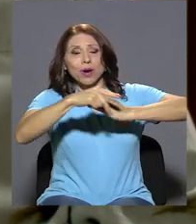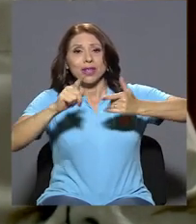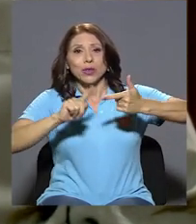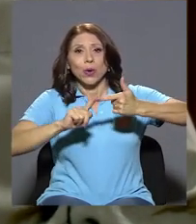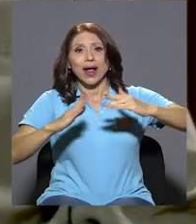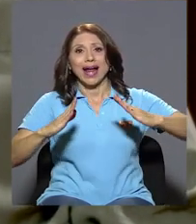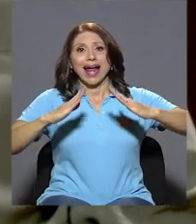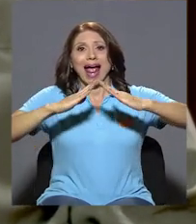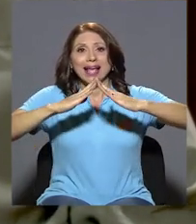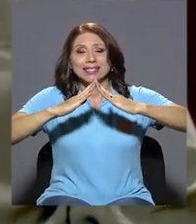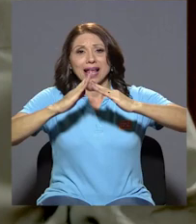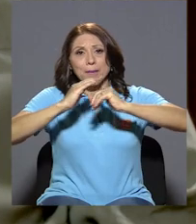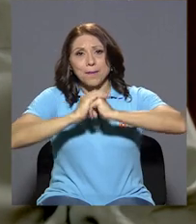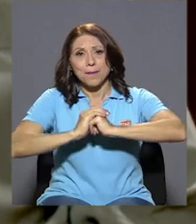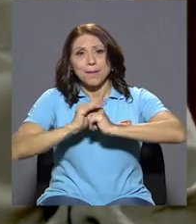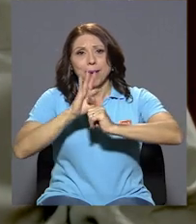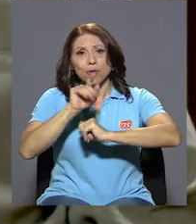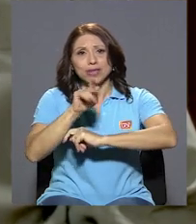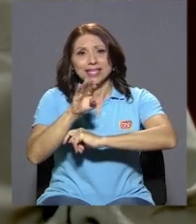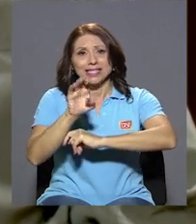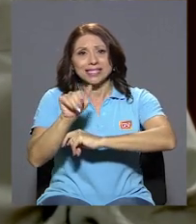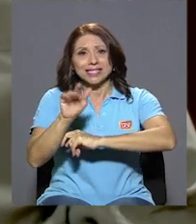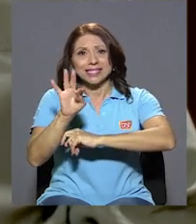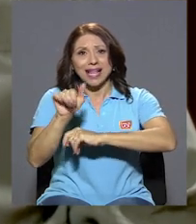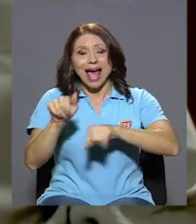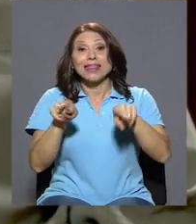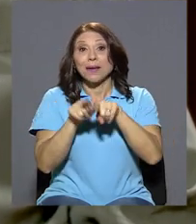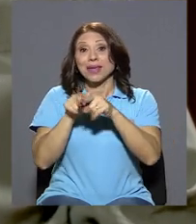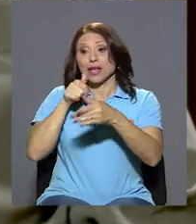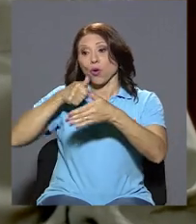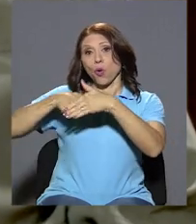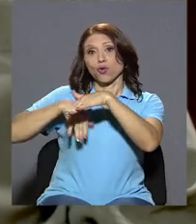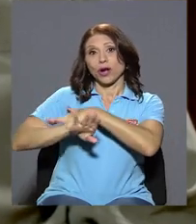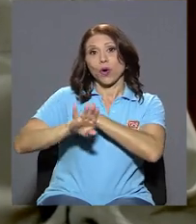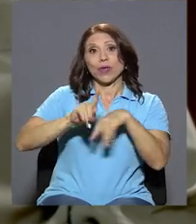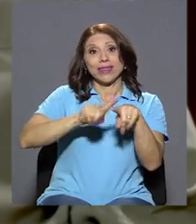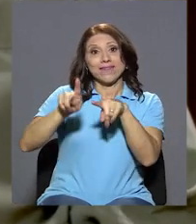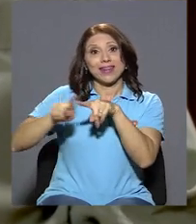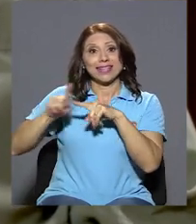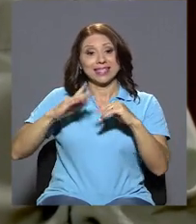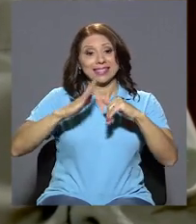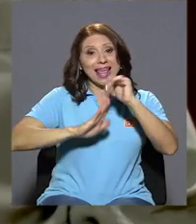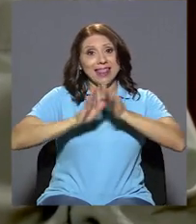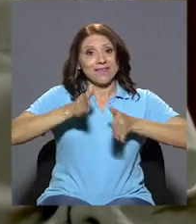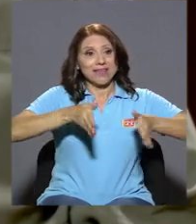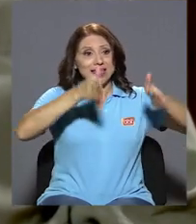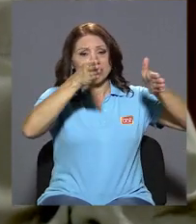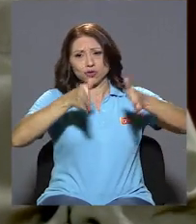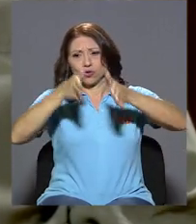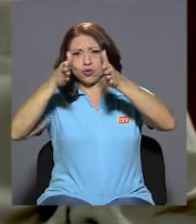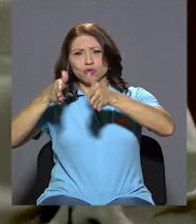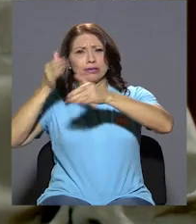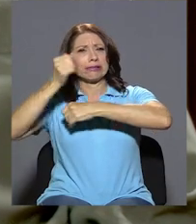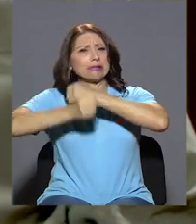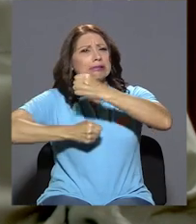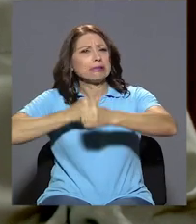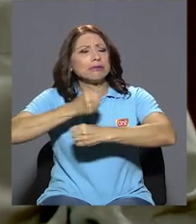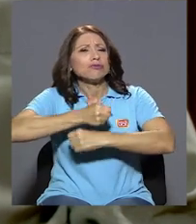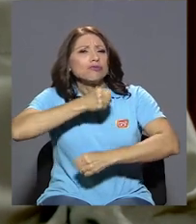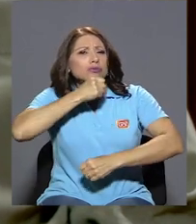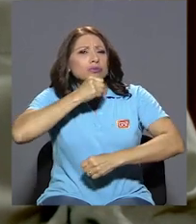bautista sino hay varias del mismo del mismo correo hay varios edificios que son de finales del siglo